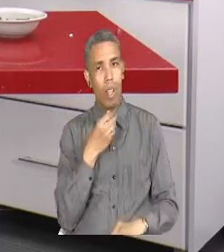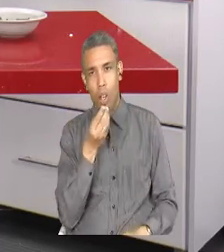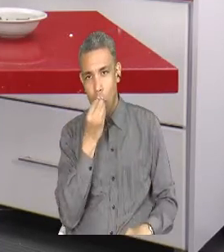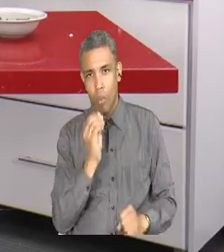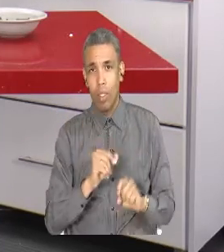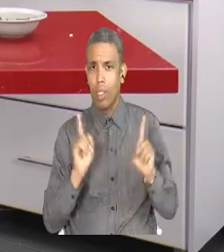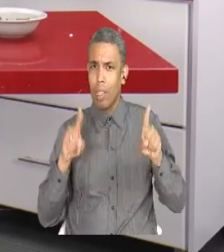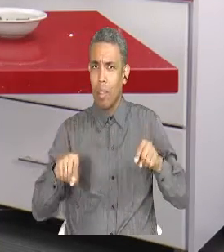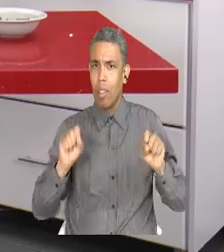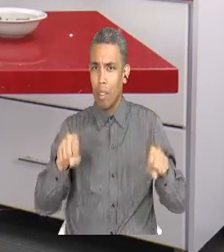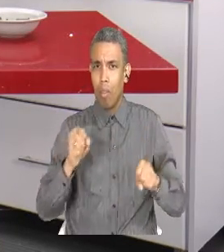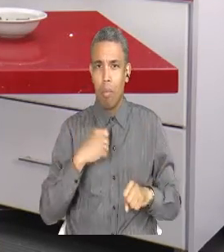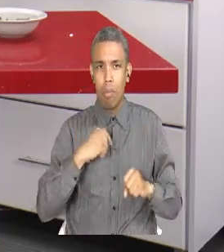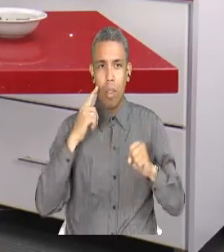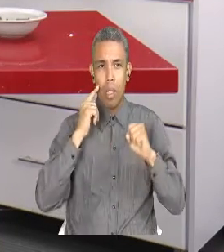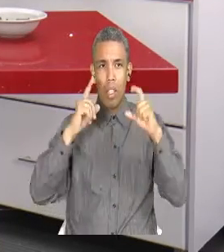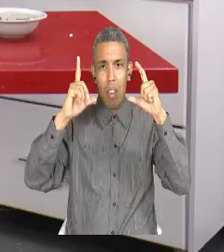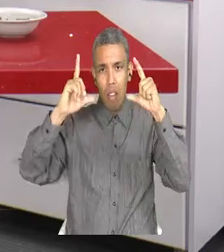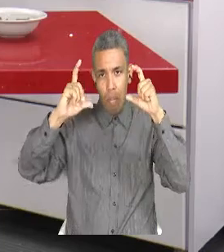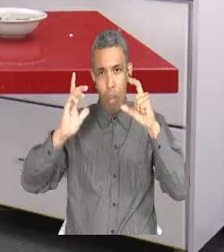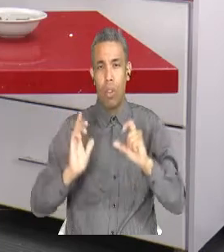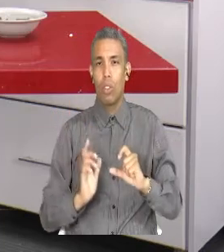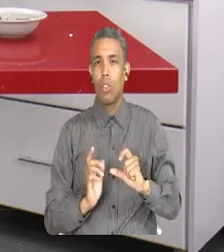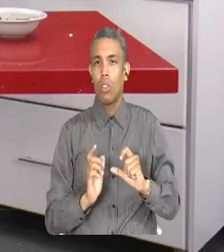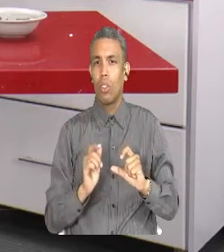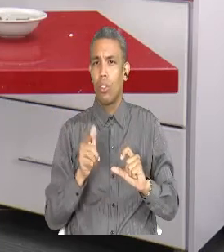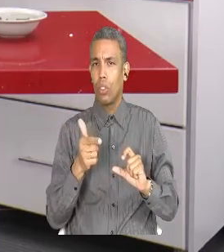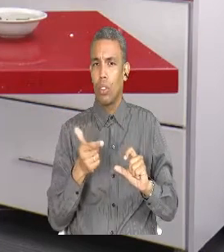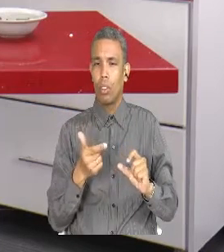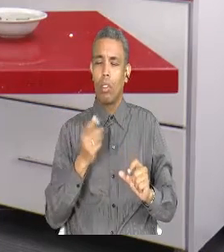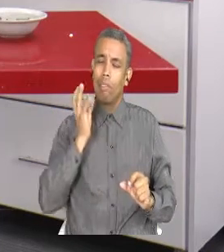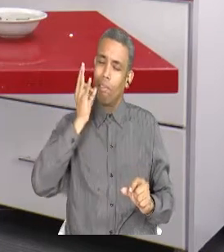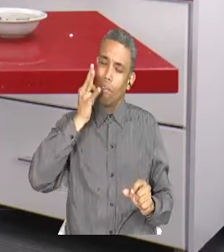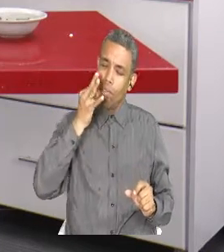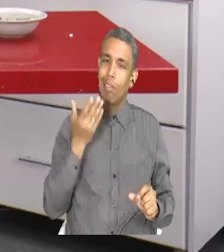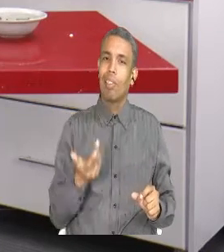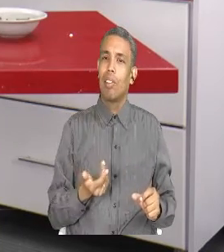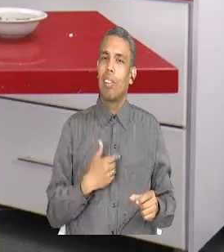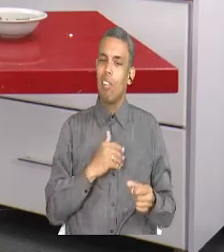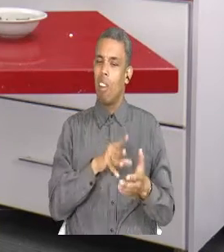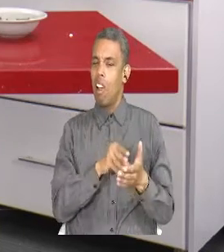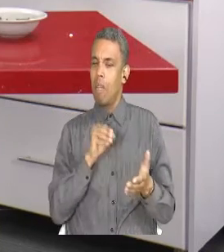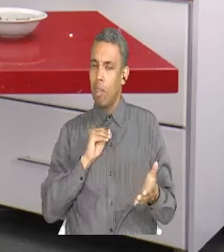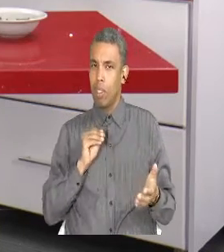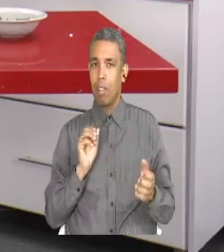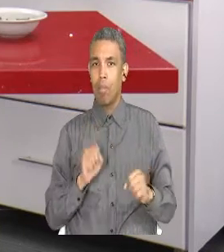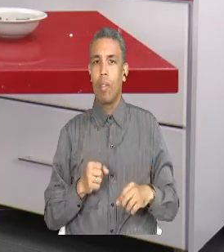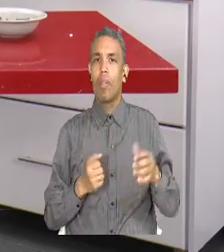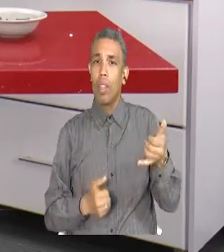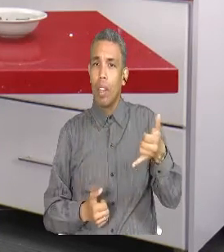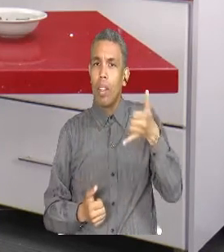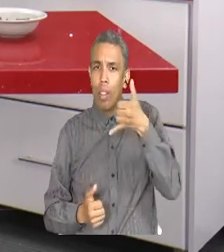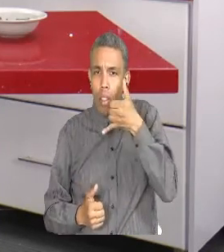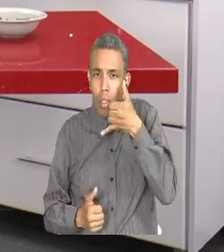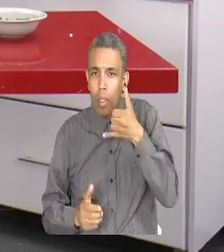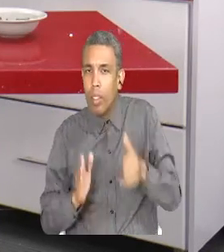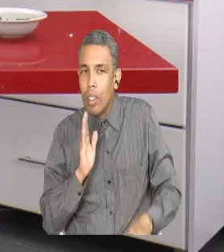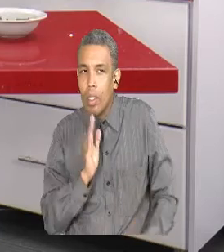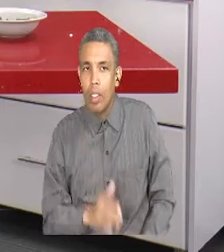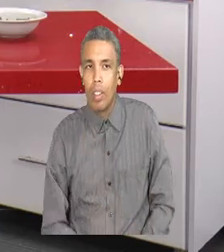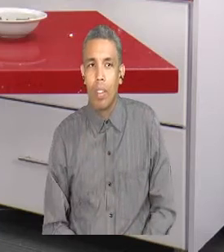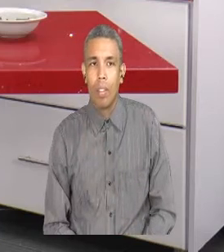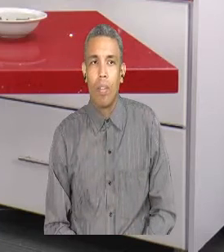envíen esas foticos que ustedes nos puedan decir, uy, lo disfrutamos de la mejor manera. Oye, tenemos televidente en línea, ahora sí, bueno. Caramba, recíbela,